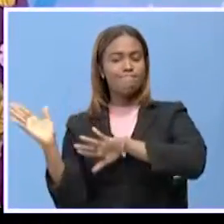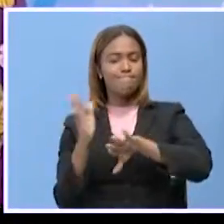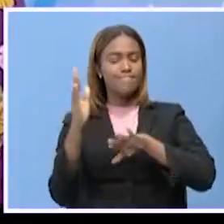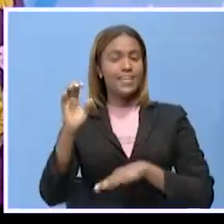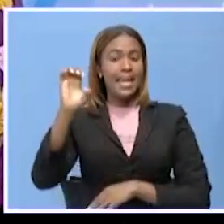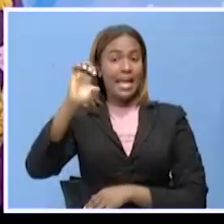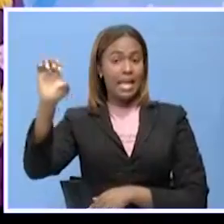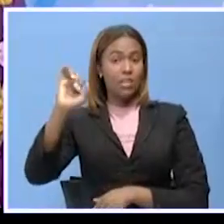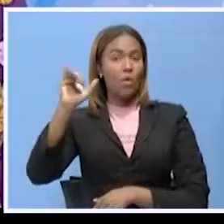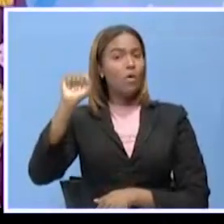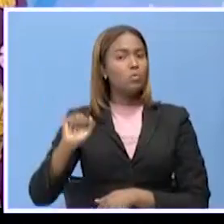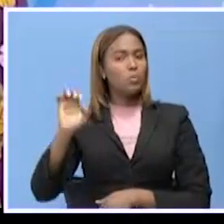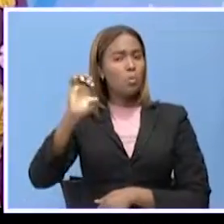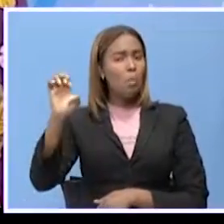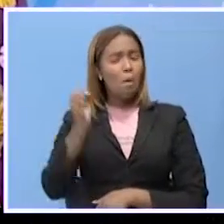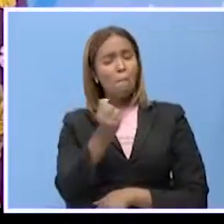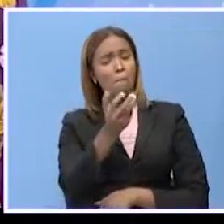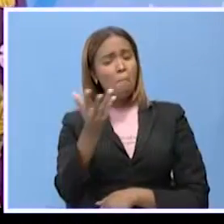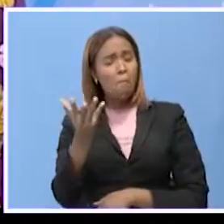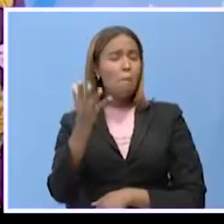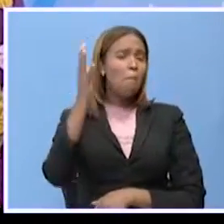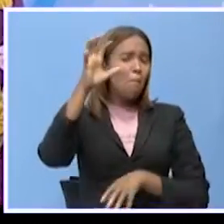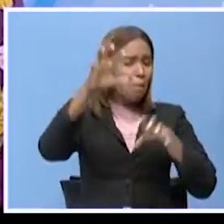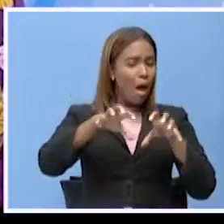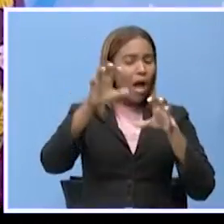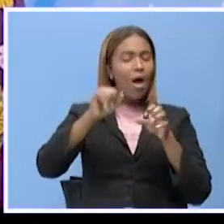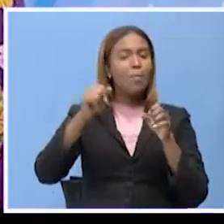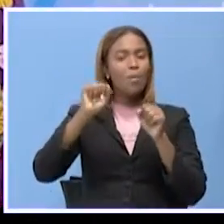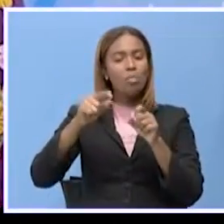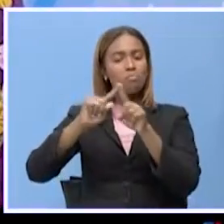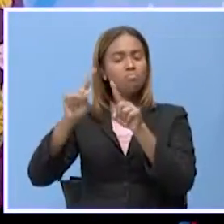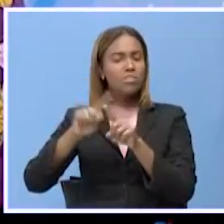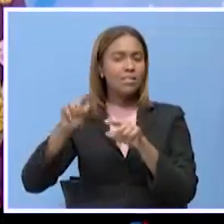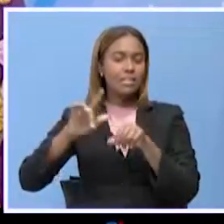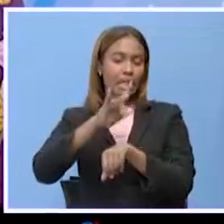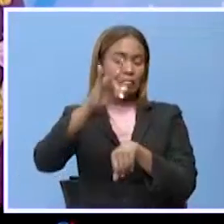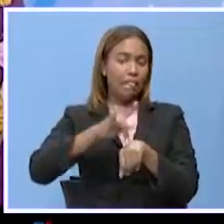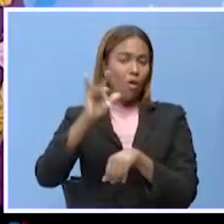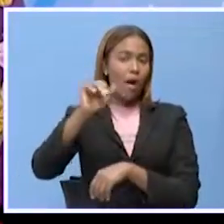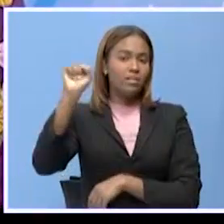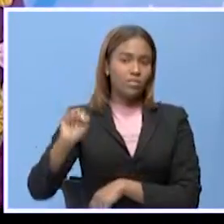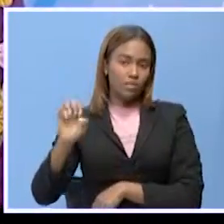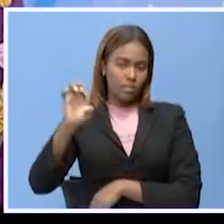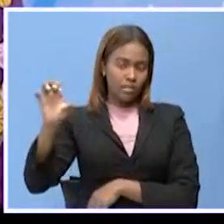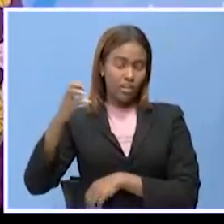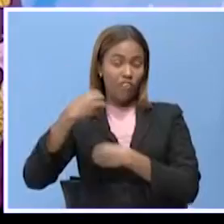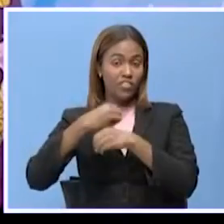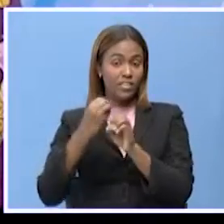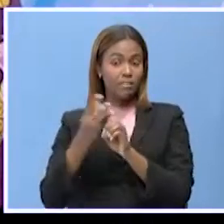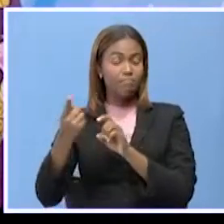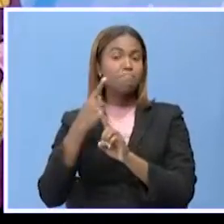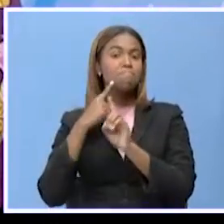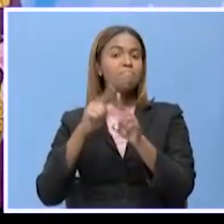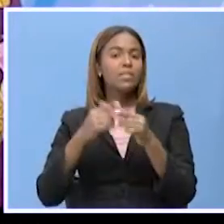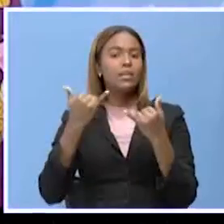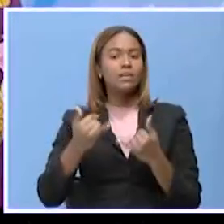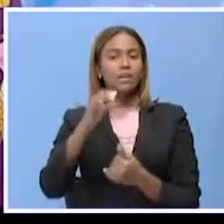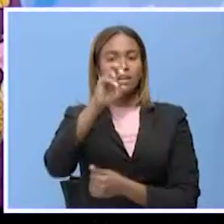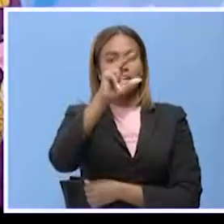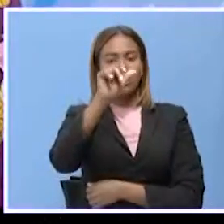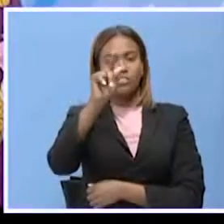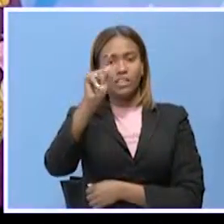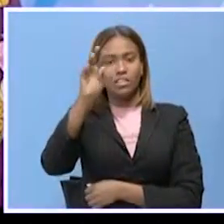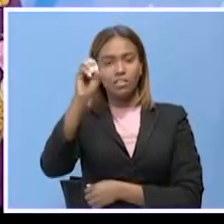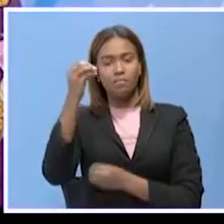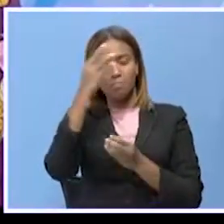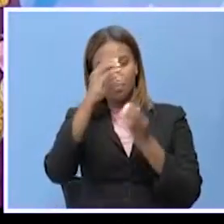sureste, tendremos algunas que poca duración al nordeste y suroeste de la cordillera central. Desde la Oficina Nacional de Meteorología, el predictor Heriberto